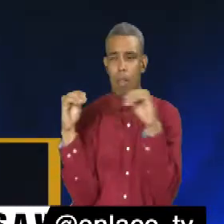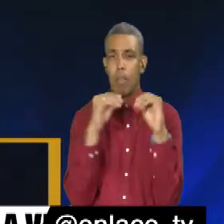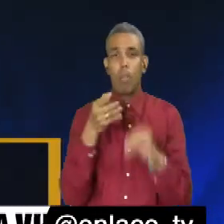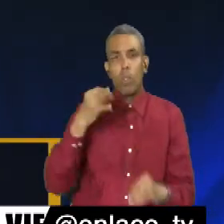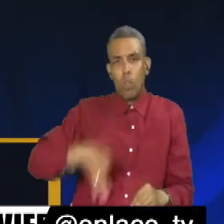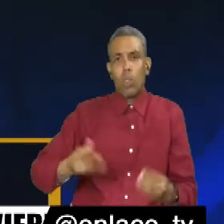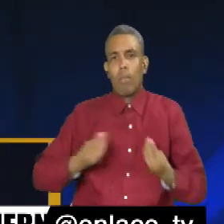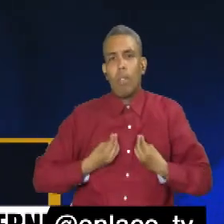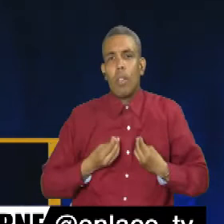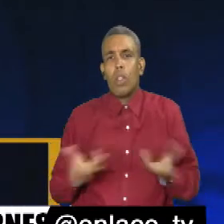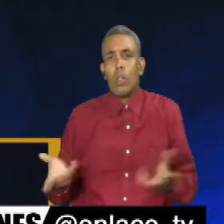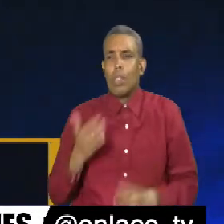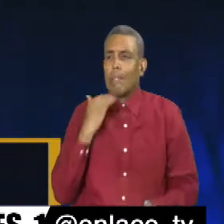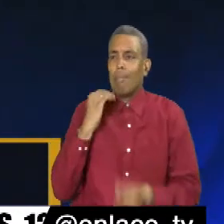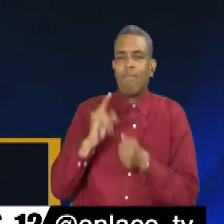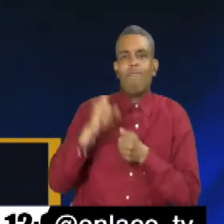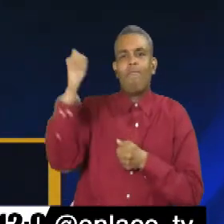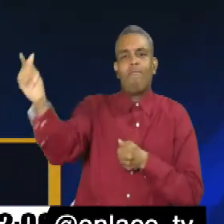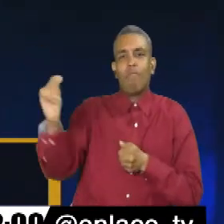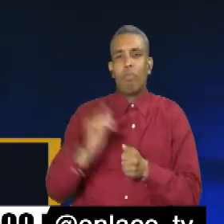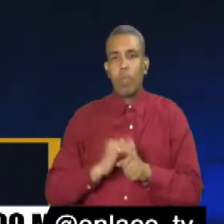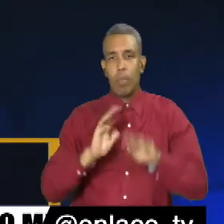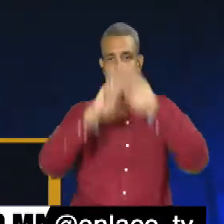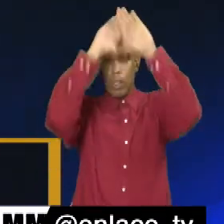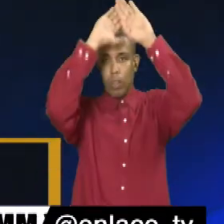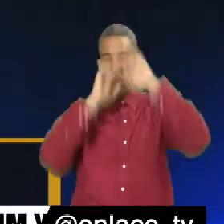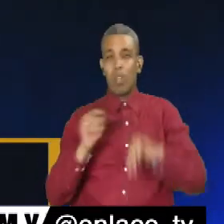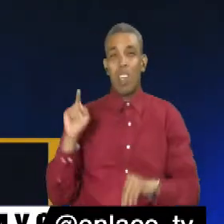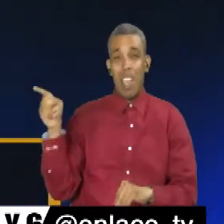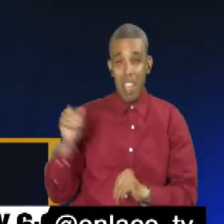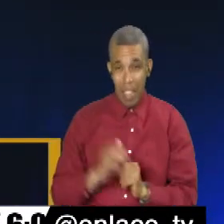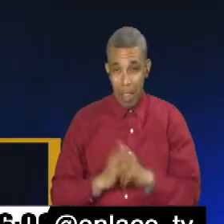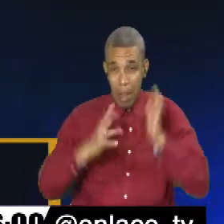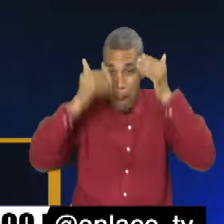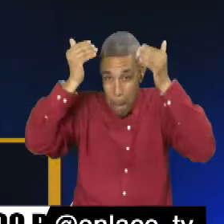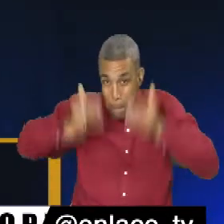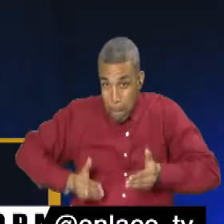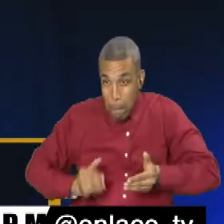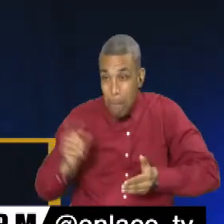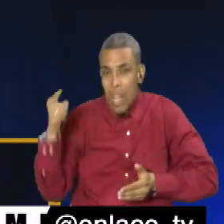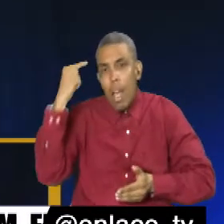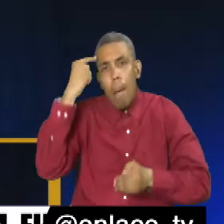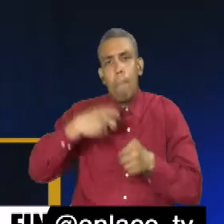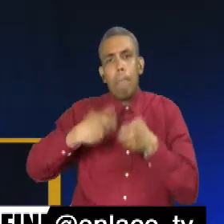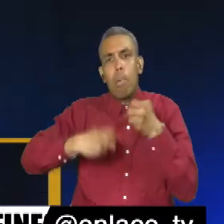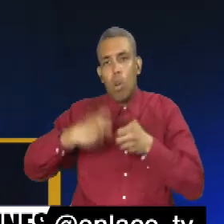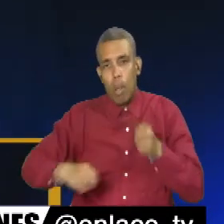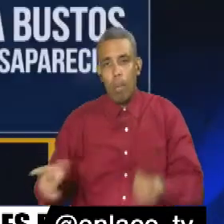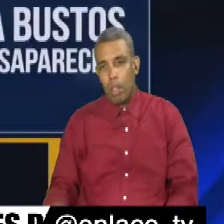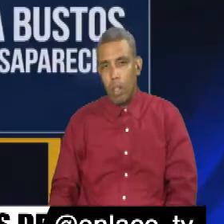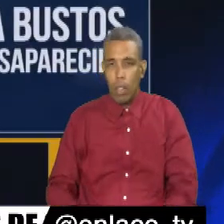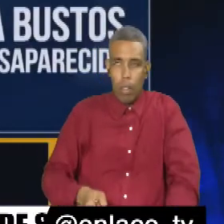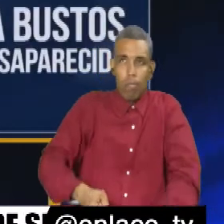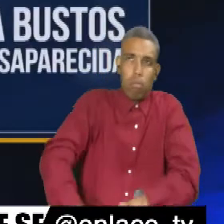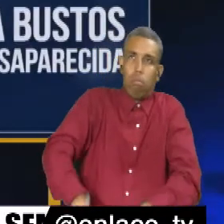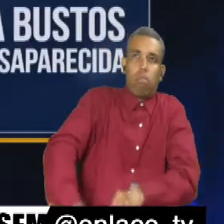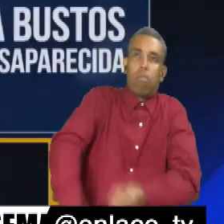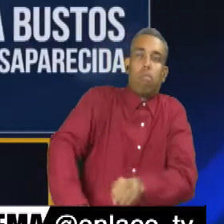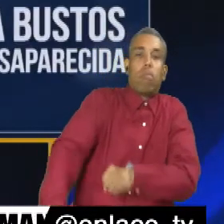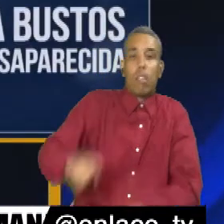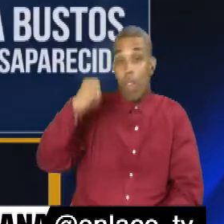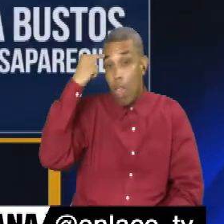Ecopetrol. Diana Manjarres es discapacitada y sufre ataques de epilepsia, situación que preocupa aún más a sus familiares, pues tiene que estar bajo